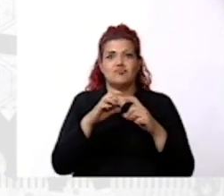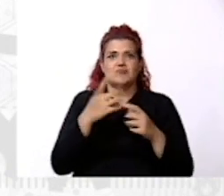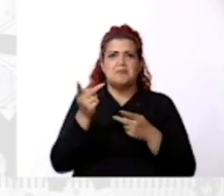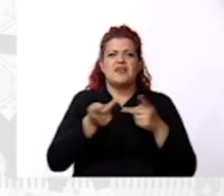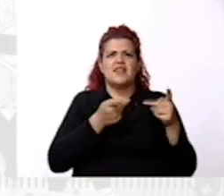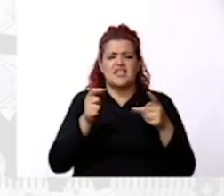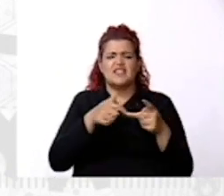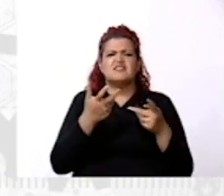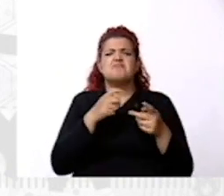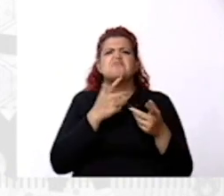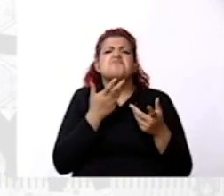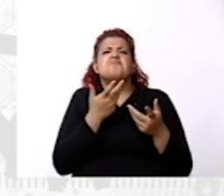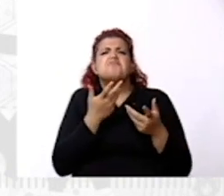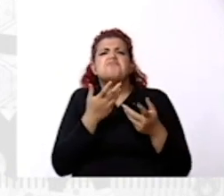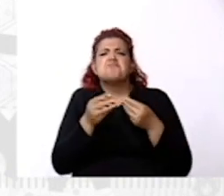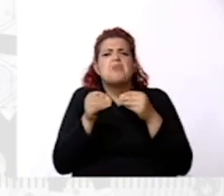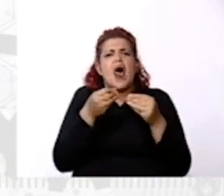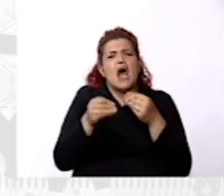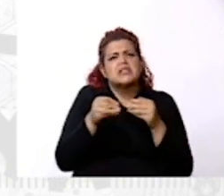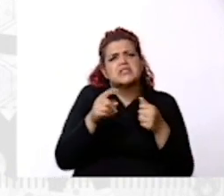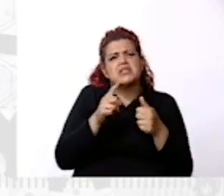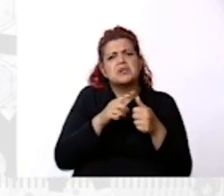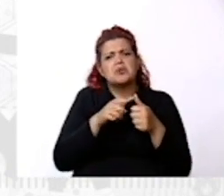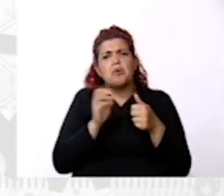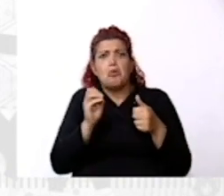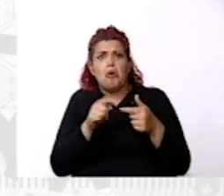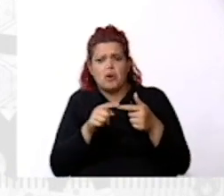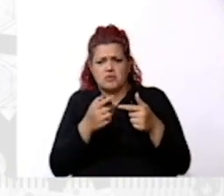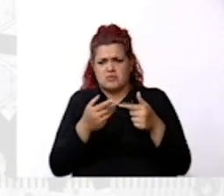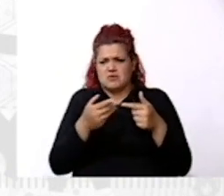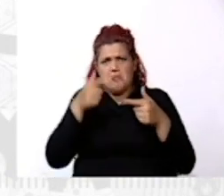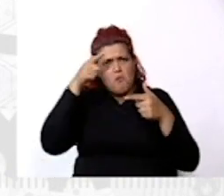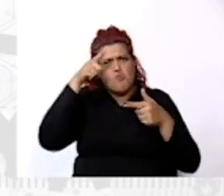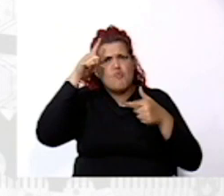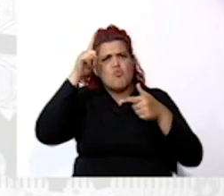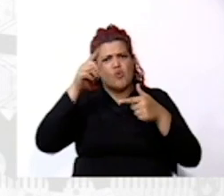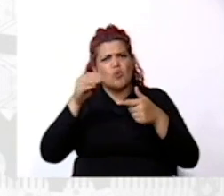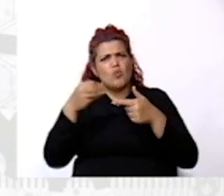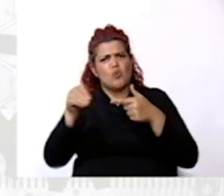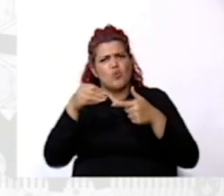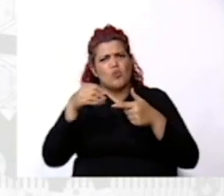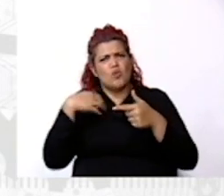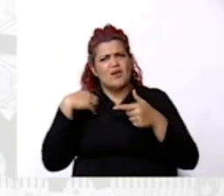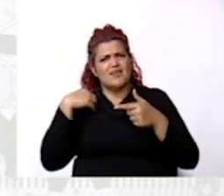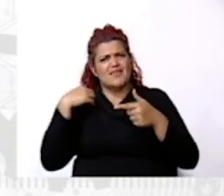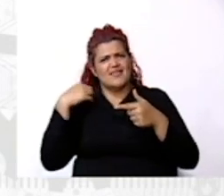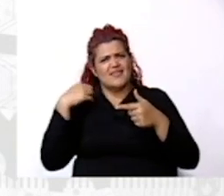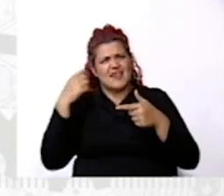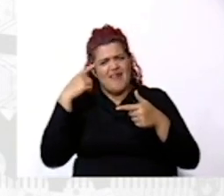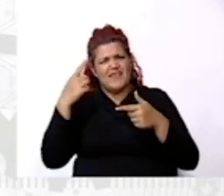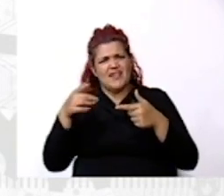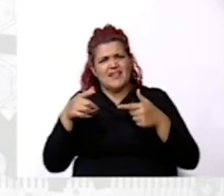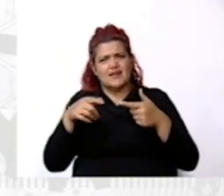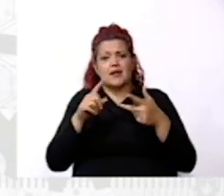hechos? Puede ser de plástico, incluso cuero hay ahí. Puede haber acero también. Bueno, los